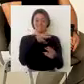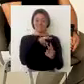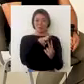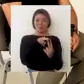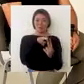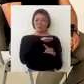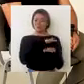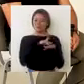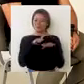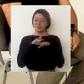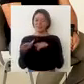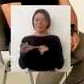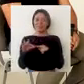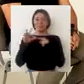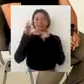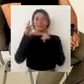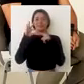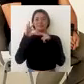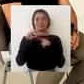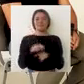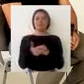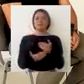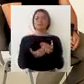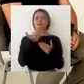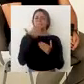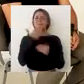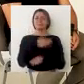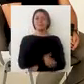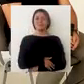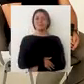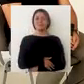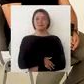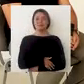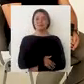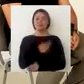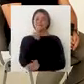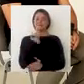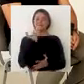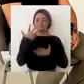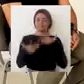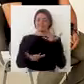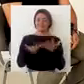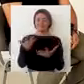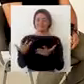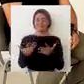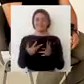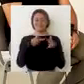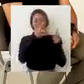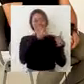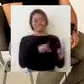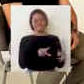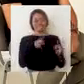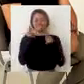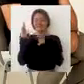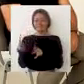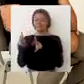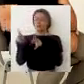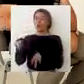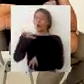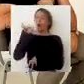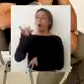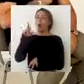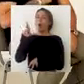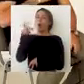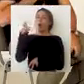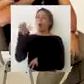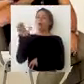muy especiales y empecemos entonces nuestro conversatorio. Hola Jorge, ¿quién es Jorge? Contémosle al público quién